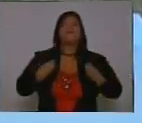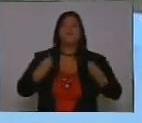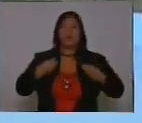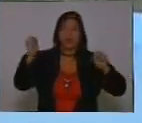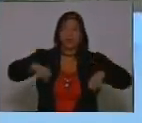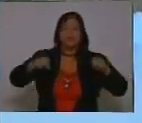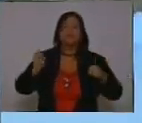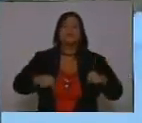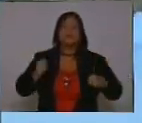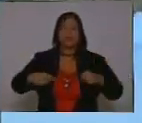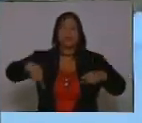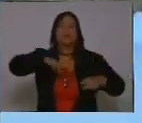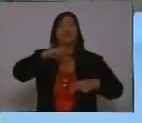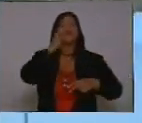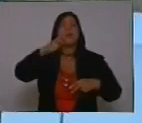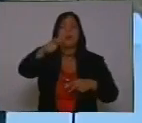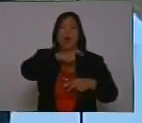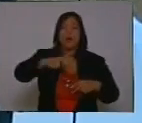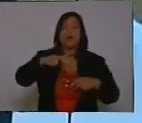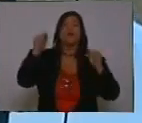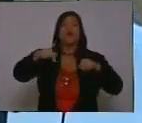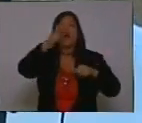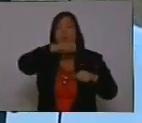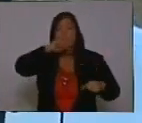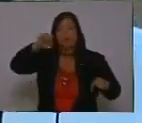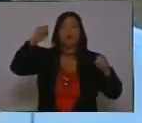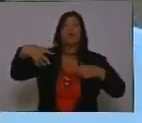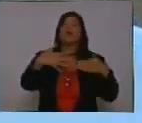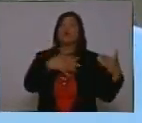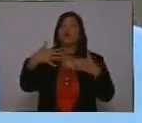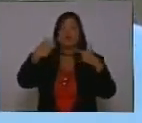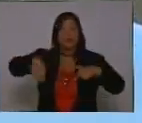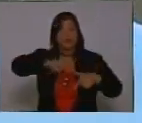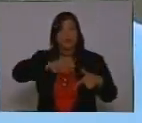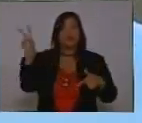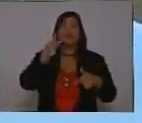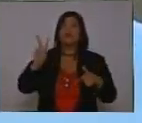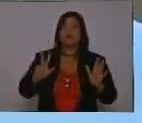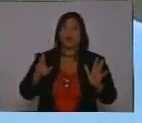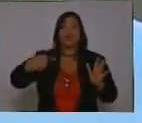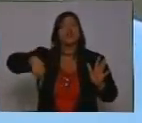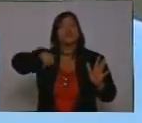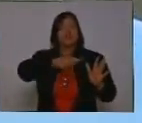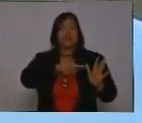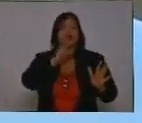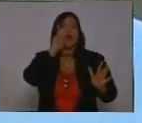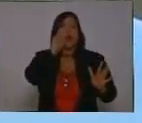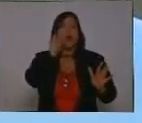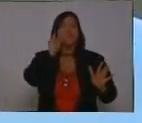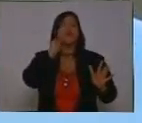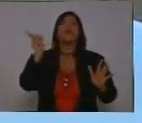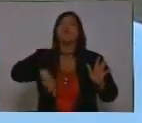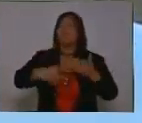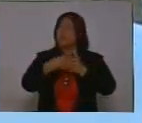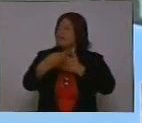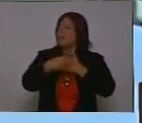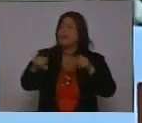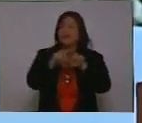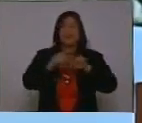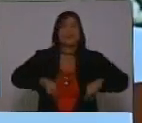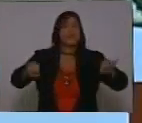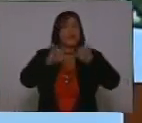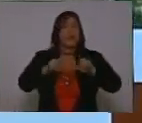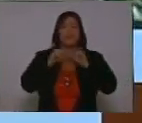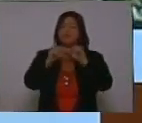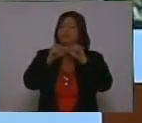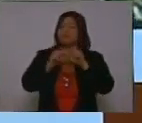dando la vida por este pueblo. Él sí está luchando por este pueblo. Y nosotras y nosotros debemos ser la garantía de